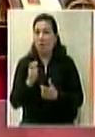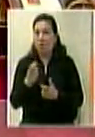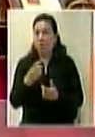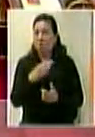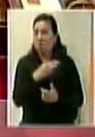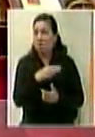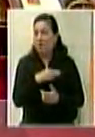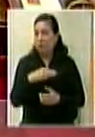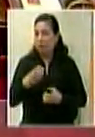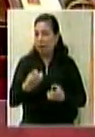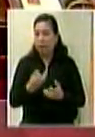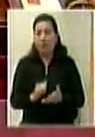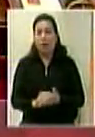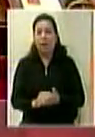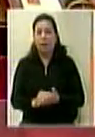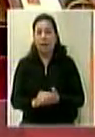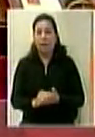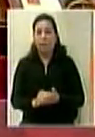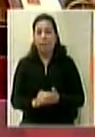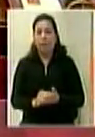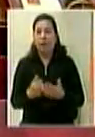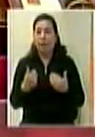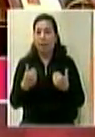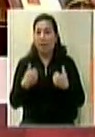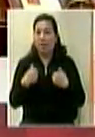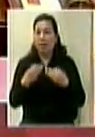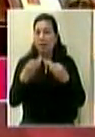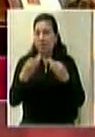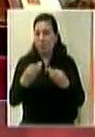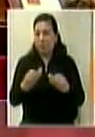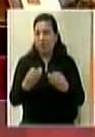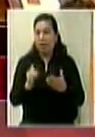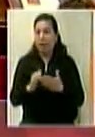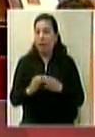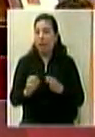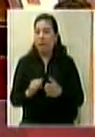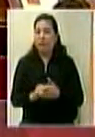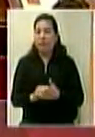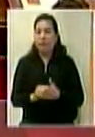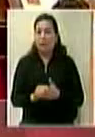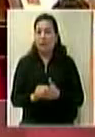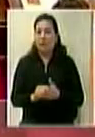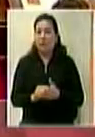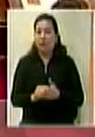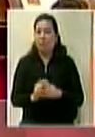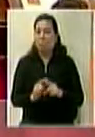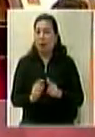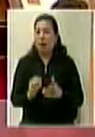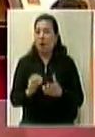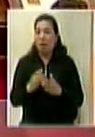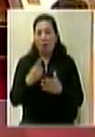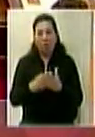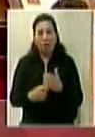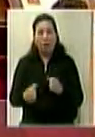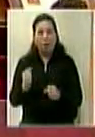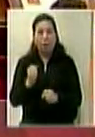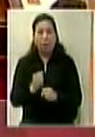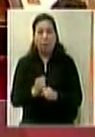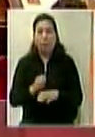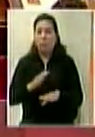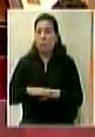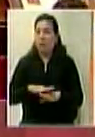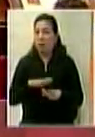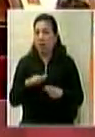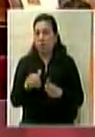del Ministerio de Economía y Finanzas tengan plena seguridad de lo que están haciendo, tengan la confiabilidad sobre